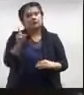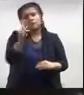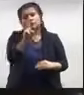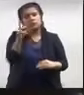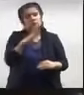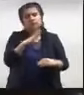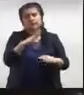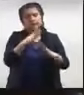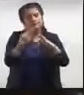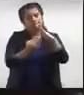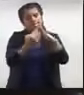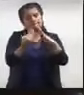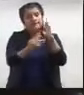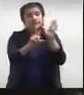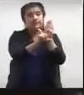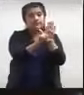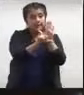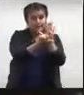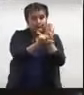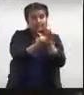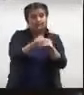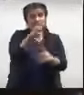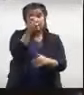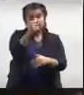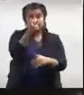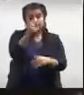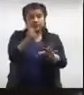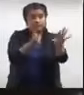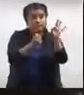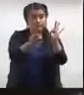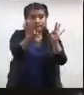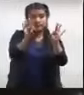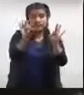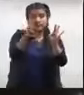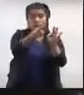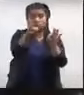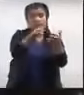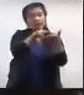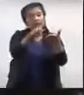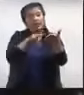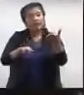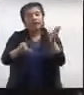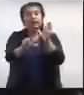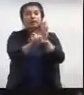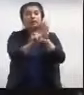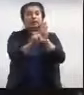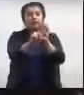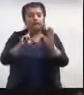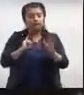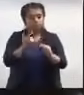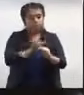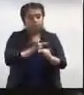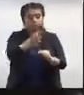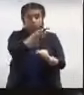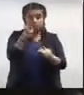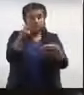también de legalidad. Y es por eso que los invito a ustedes a que lean la ley orgánica, los que la tengan a la